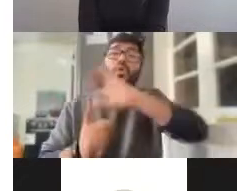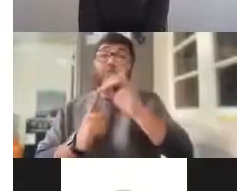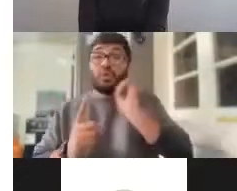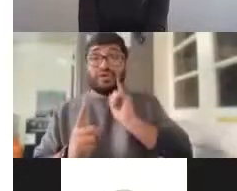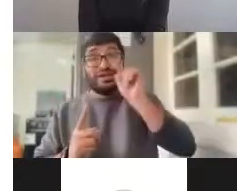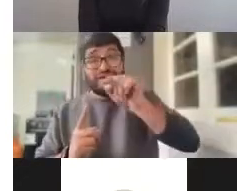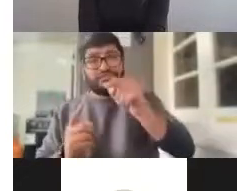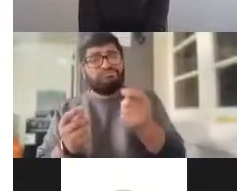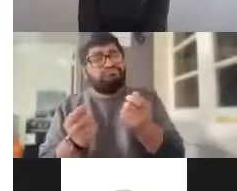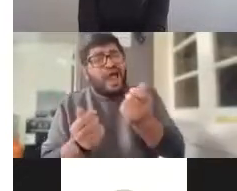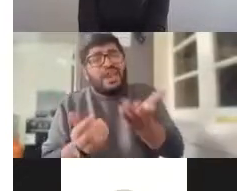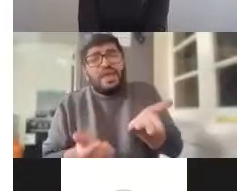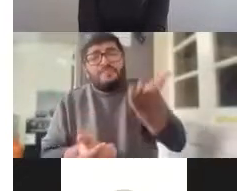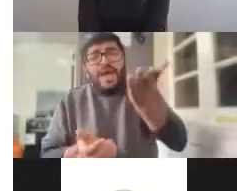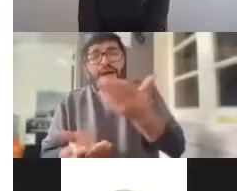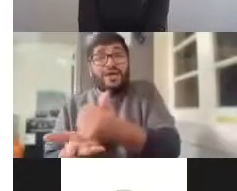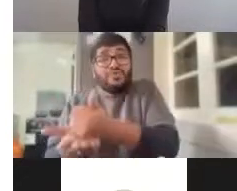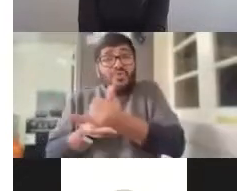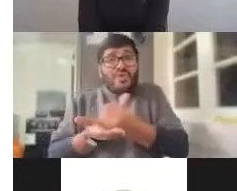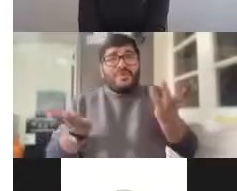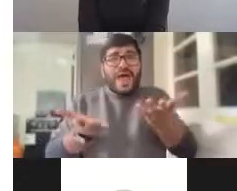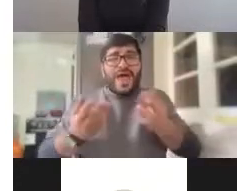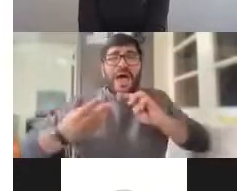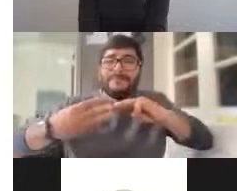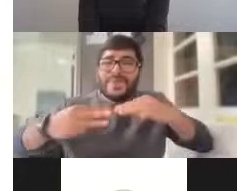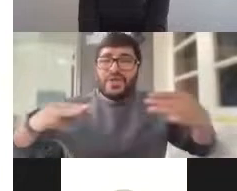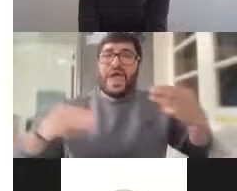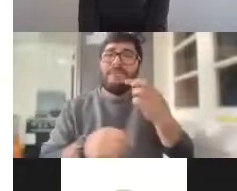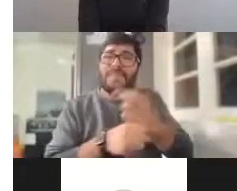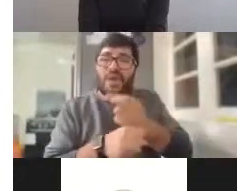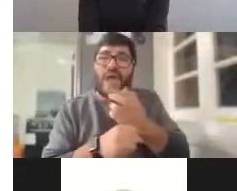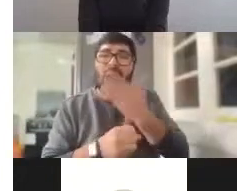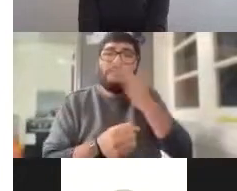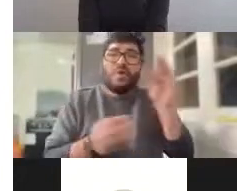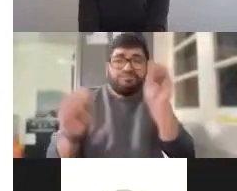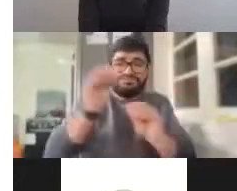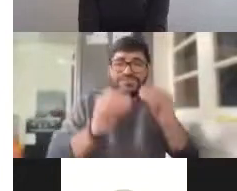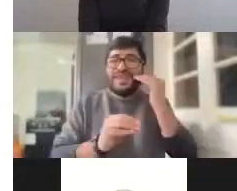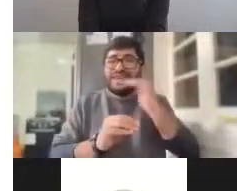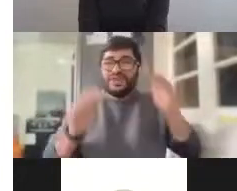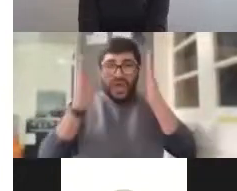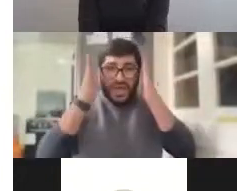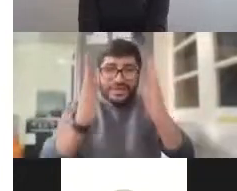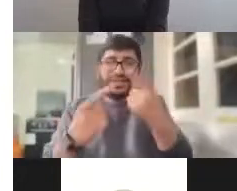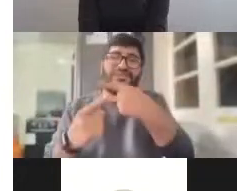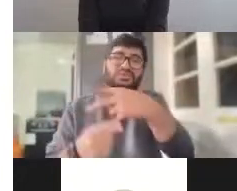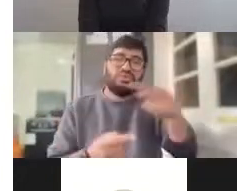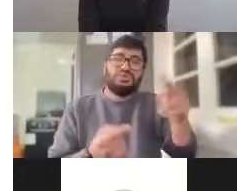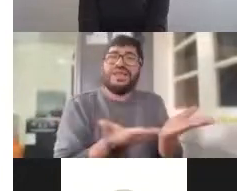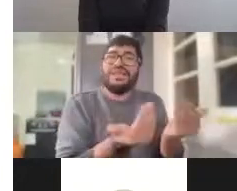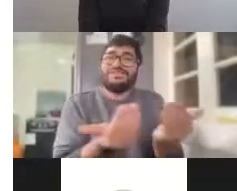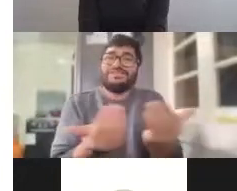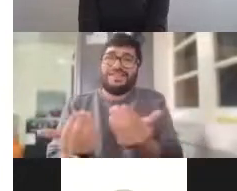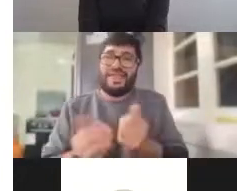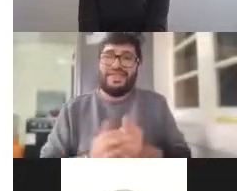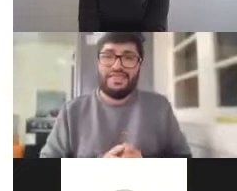como coeducador de personas sordas en la lengua de señas. Eso otorga eso requiere, y esa